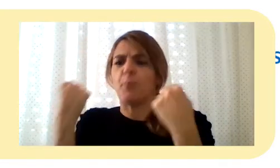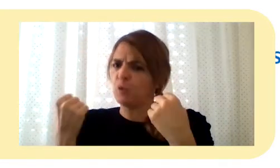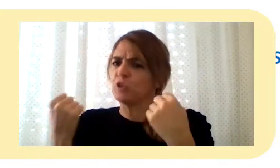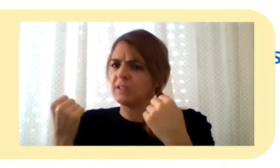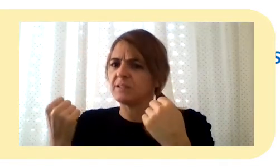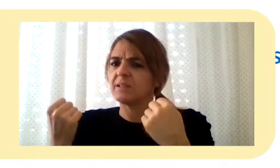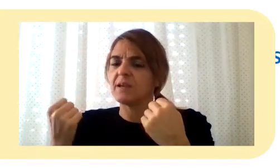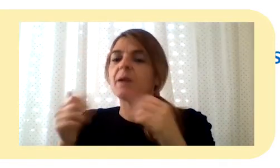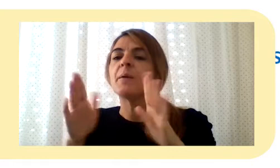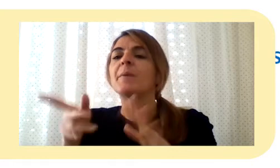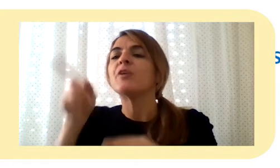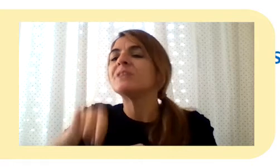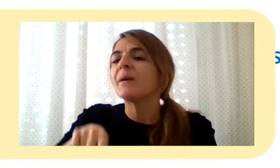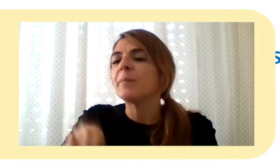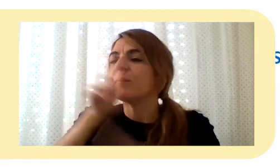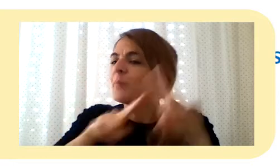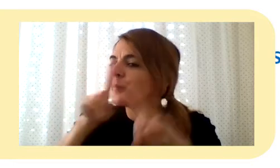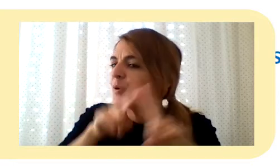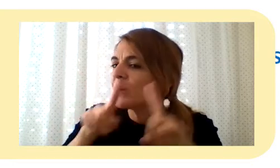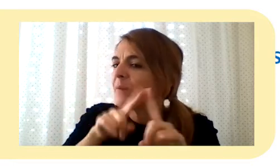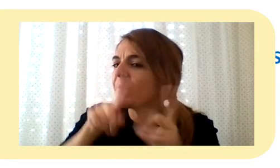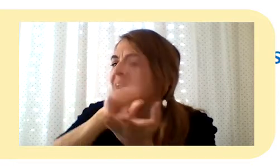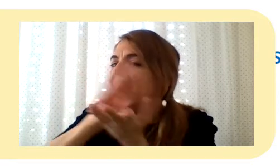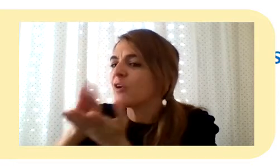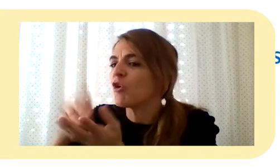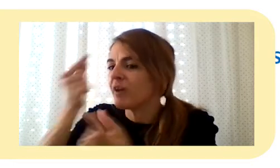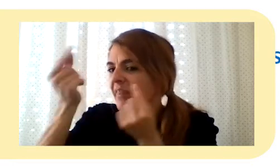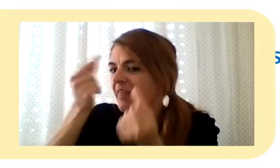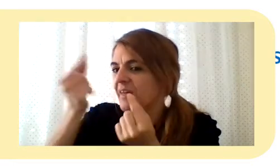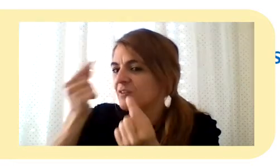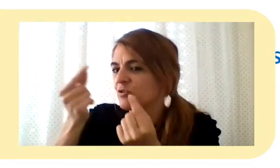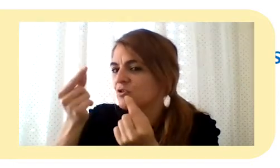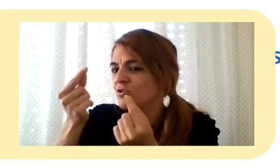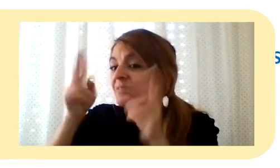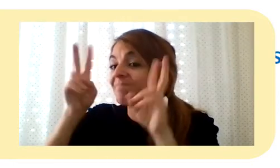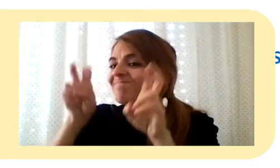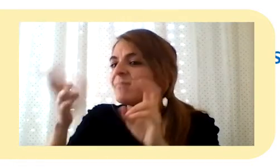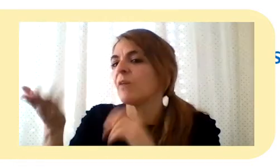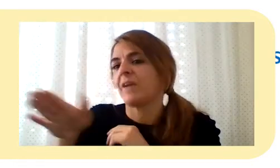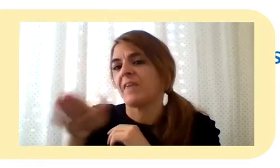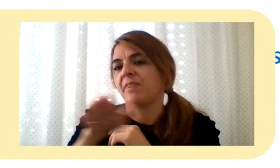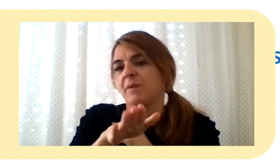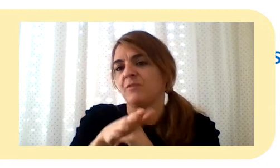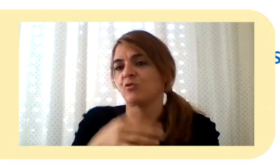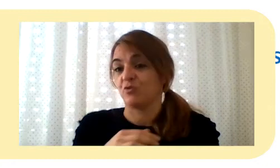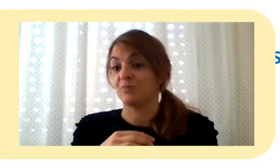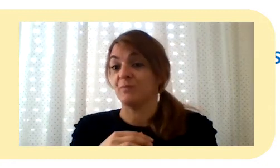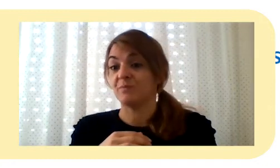yo creo que también hay una serie de problemas en la recogida de datos en fallecimientos, ¿vale?, en nuestro